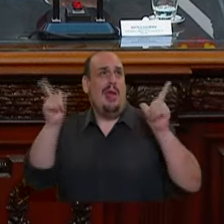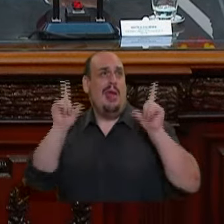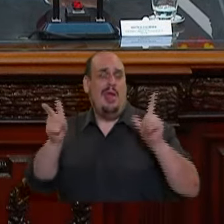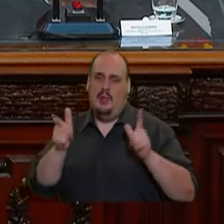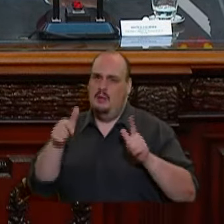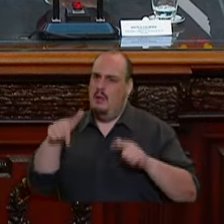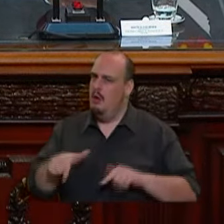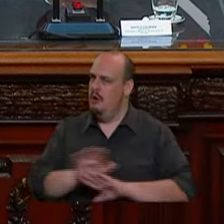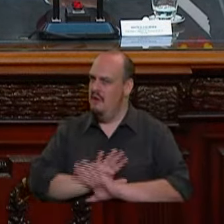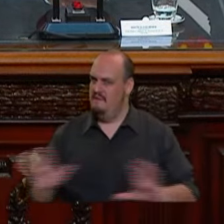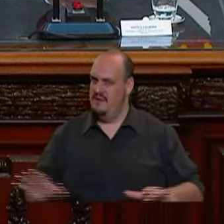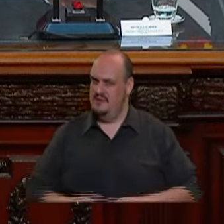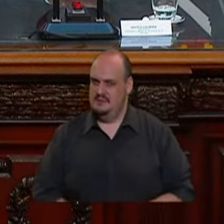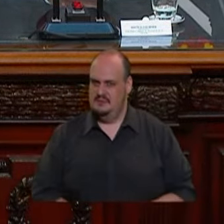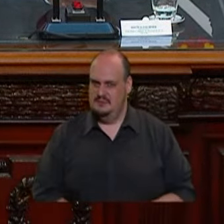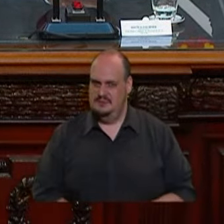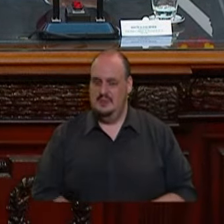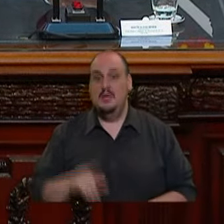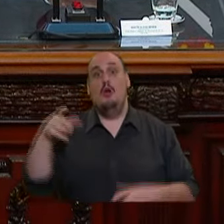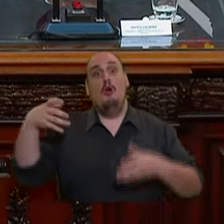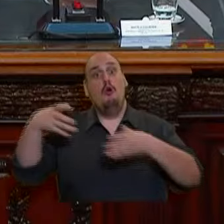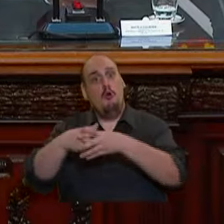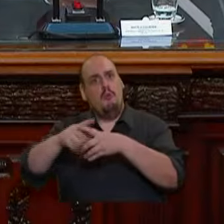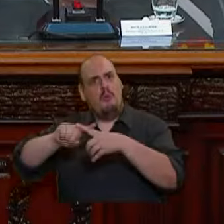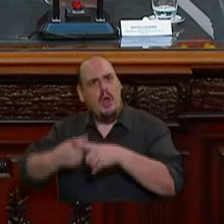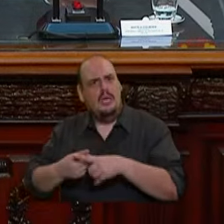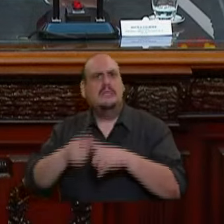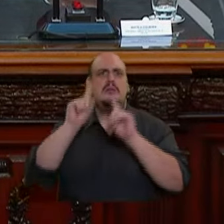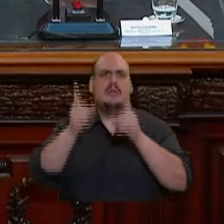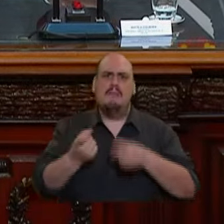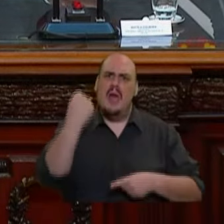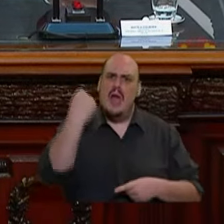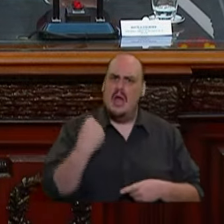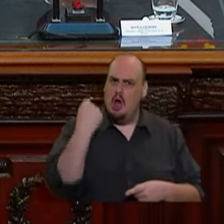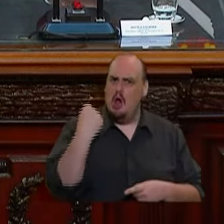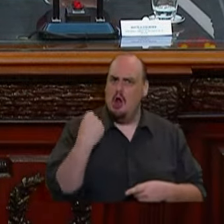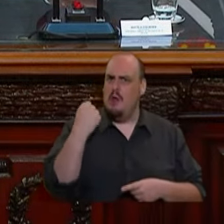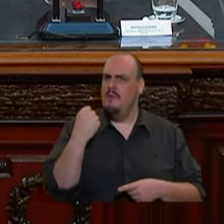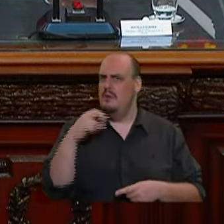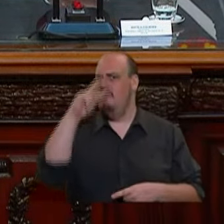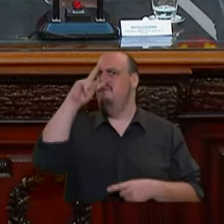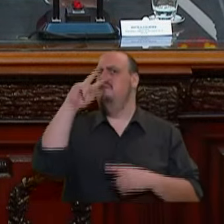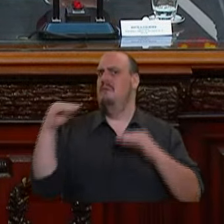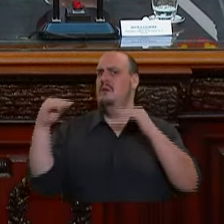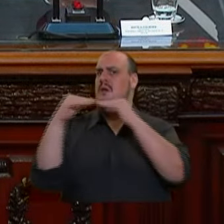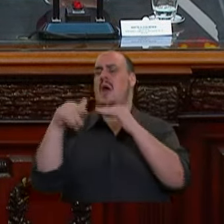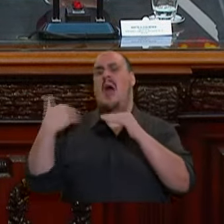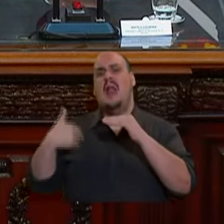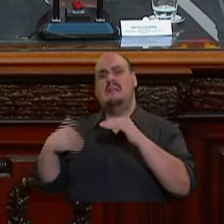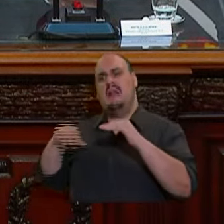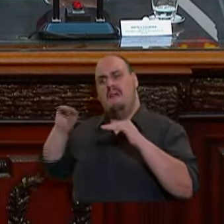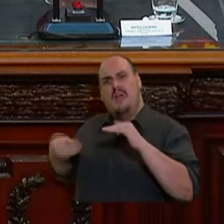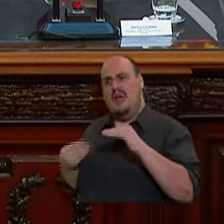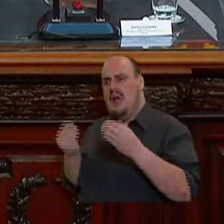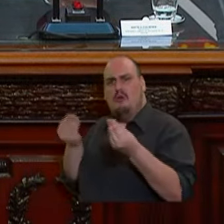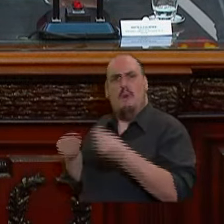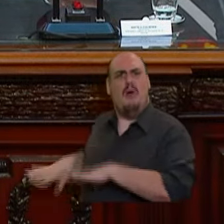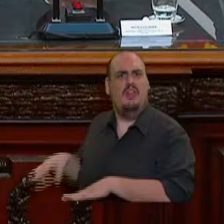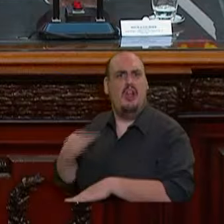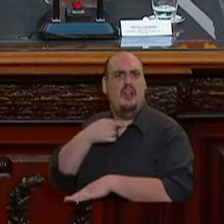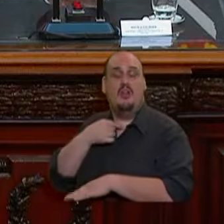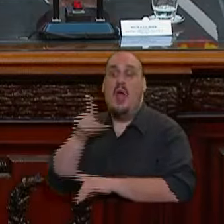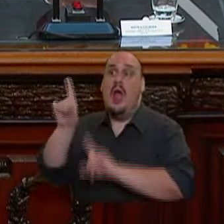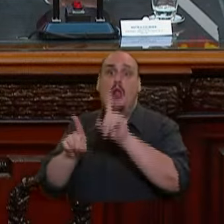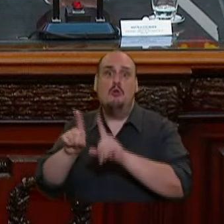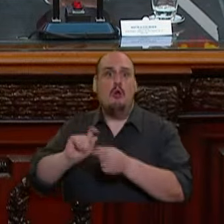Evidentemente, hay muchos actores del establishment político y económico del país que no quieren dejar atrás la Argentina del fracaso, algunos por miedo al